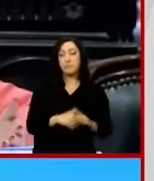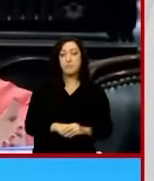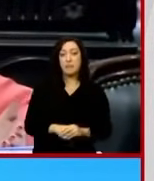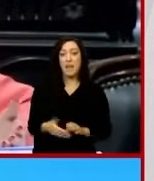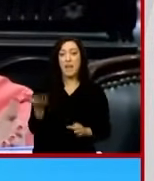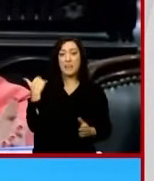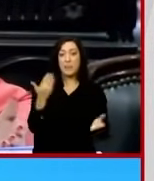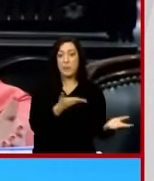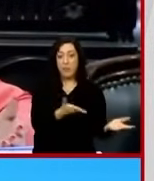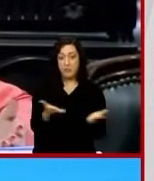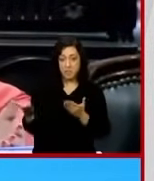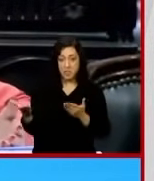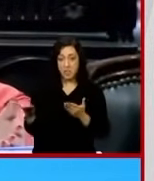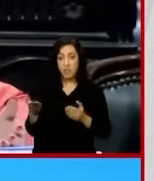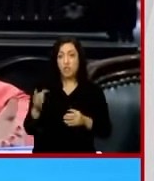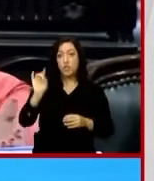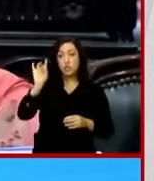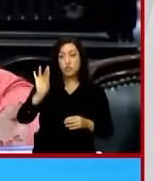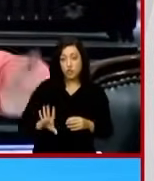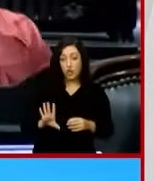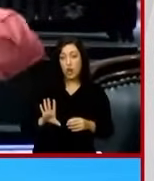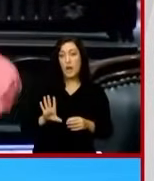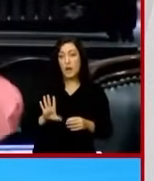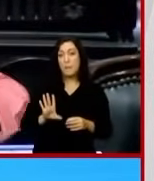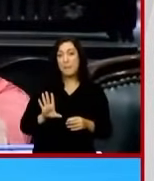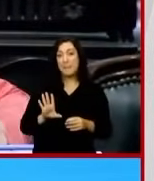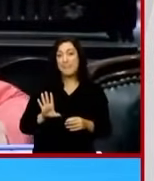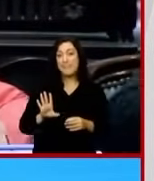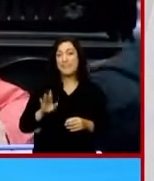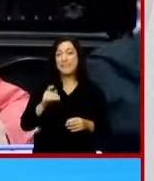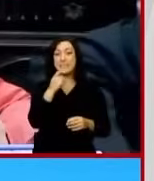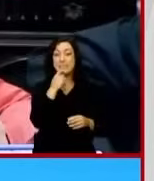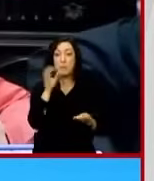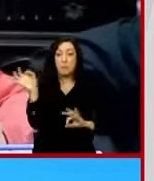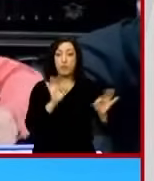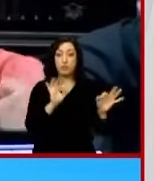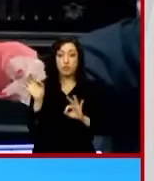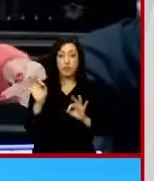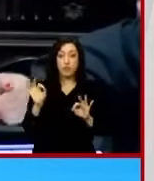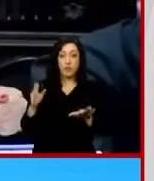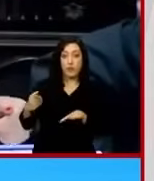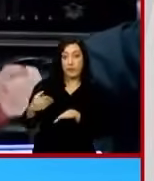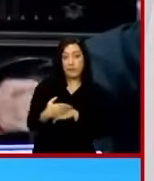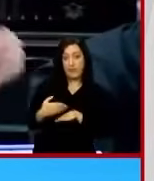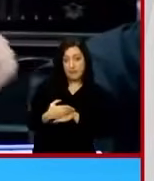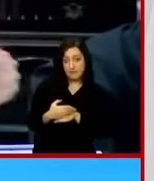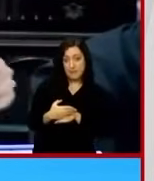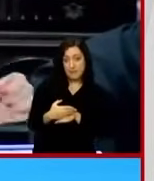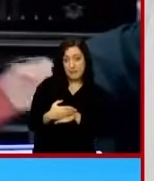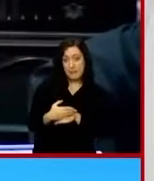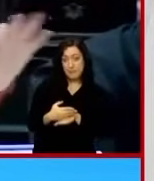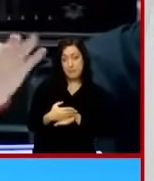a contar que hizo un gobierno que hizo el otro? Pero este sujeto nos está exterminando.